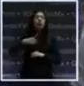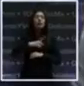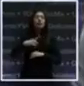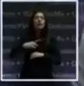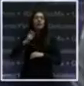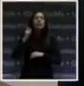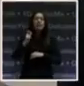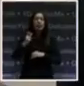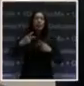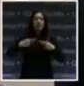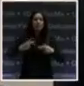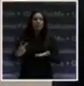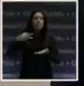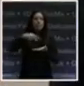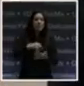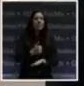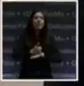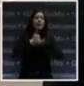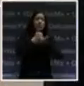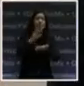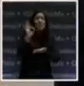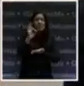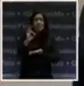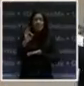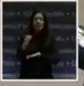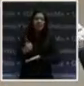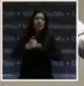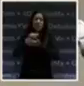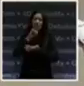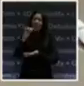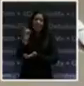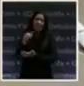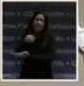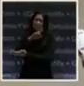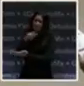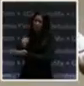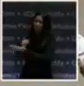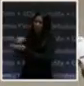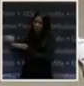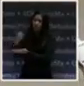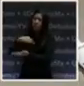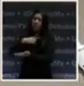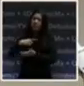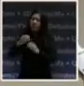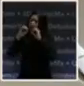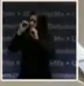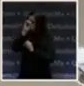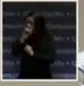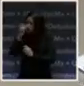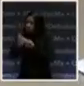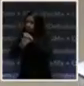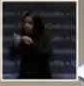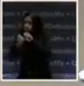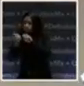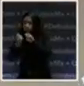que se vuelva un facilitador y al que no cumpla que se vaya. Tenemos que tener estrictos controles de confianza. La ventanilla única servirá